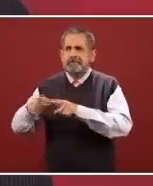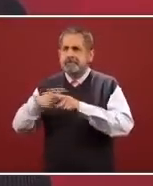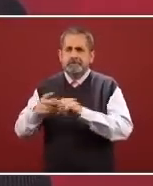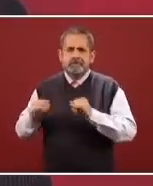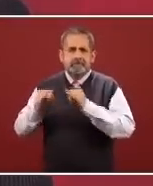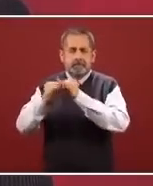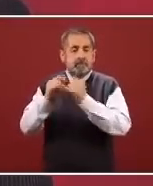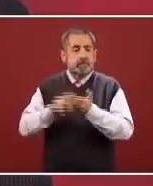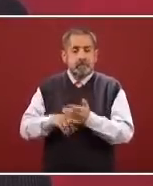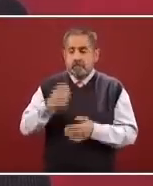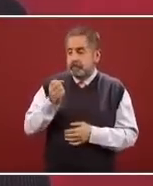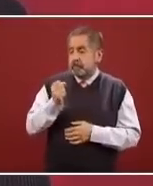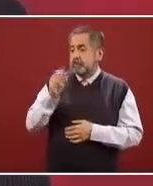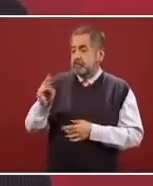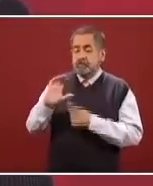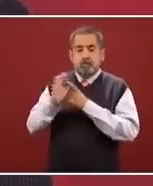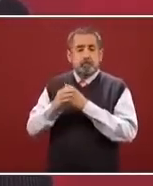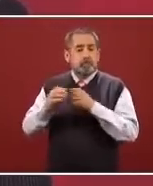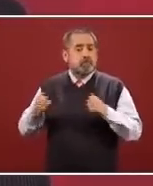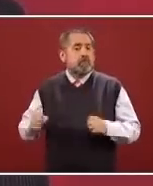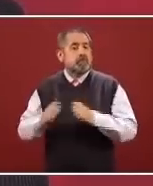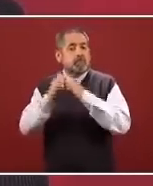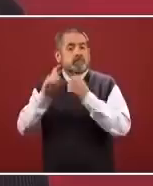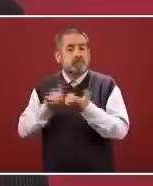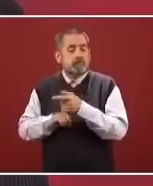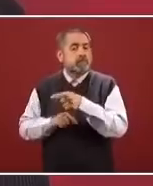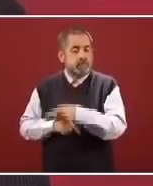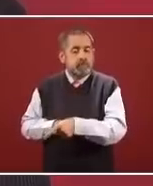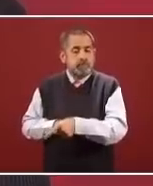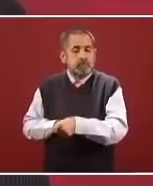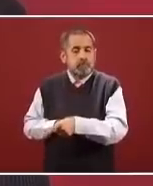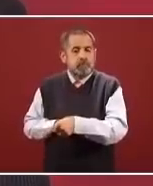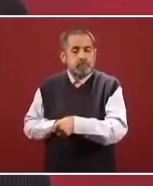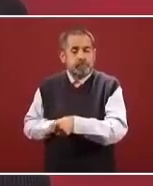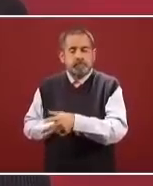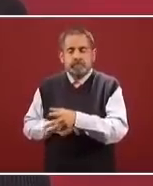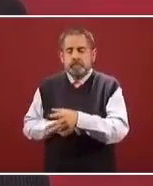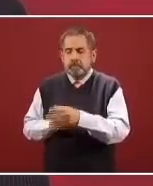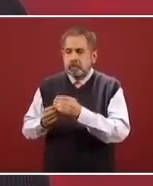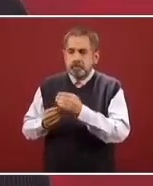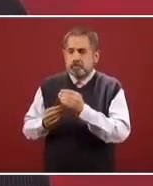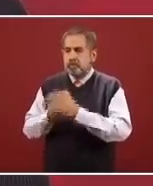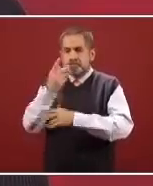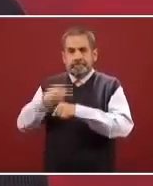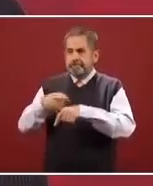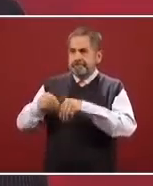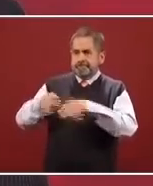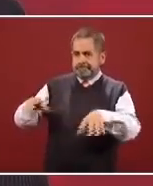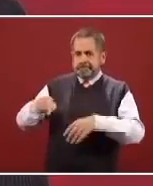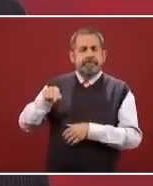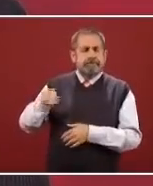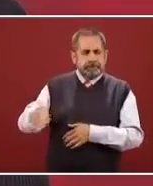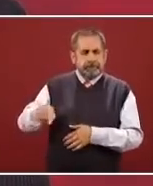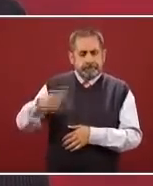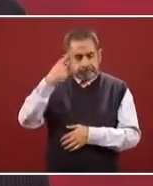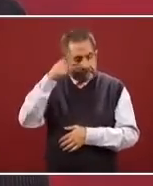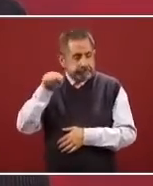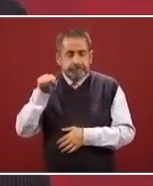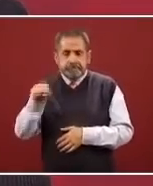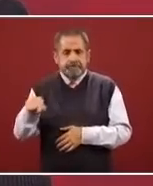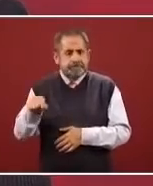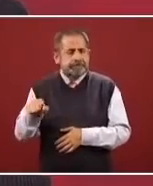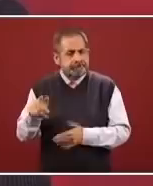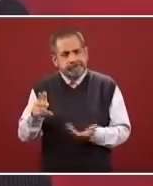De hecho, el Subcomité Técnico de Enfermedades Emergentes, que es el que está tomando precisamente las decisiones sobre las acciones a emprender en